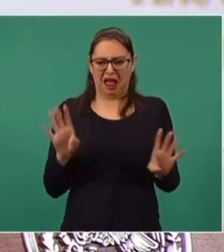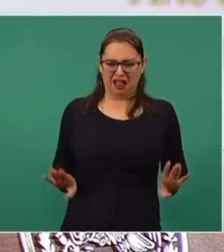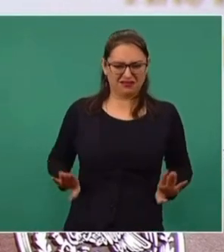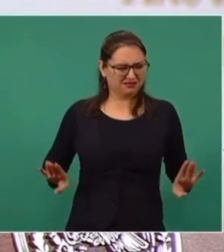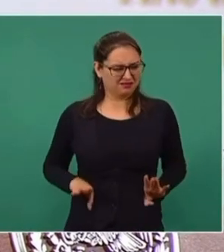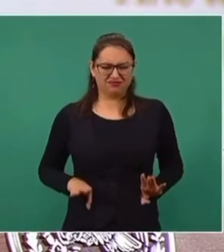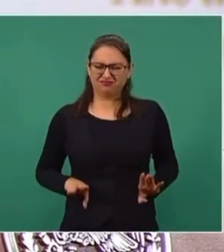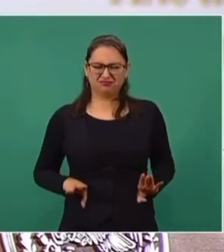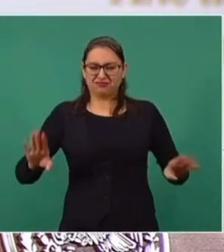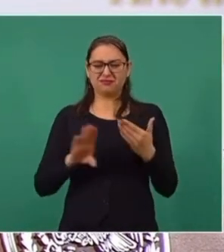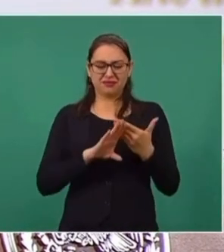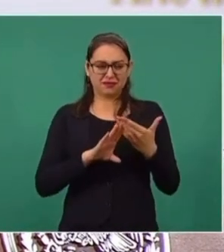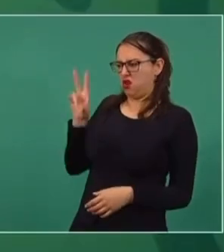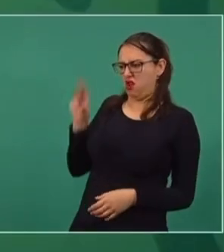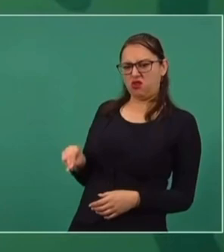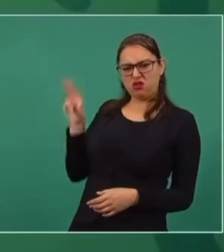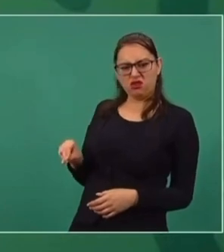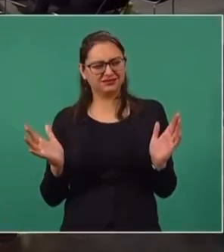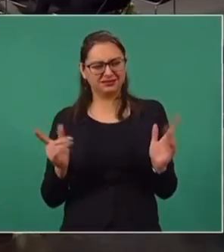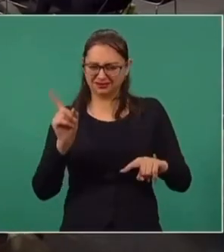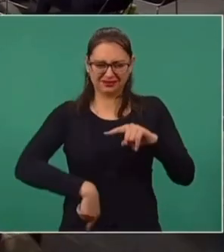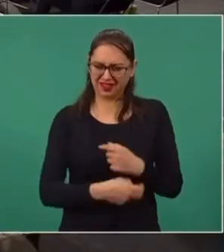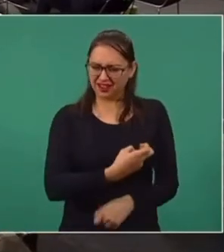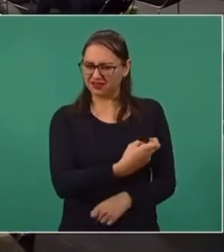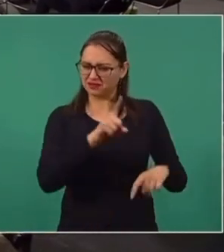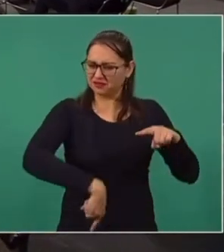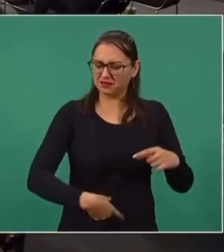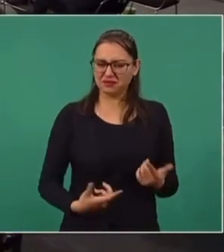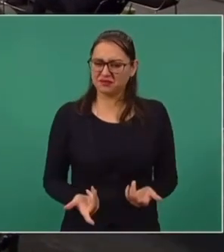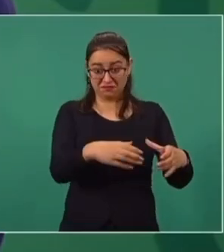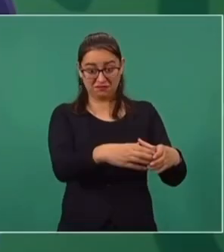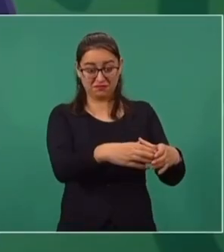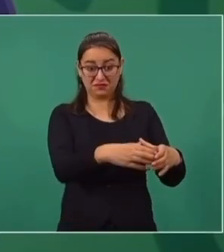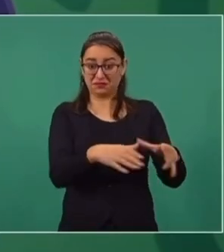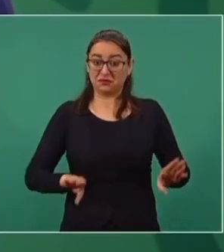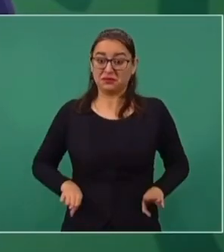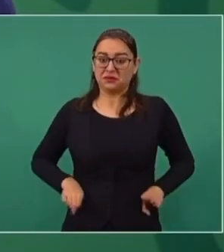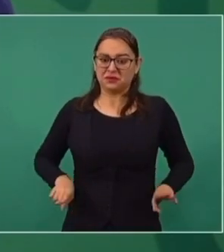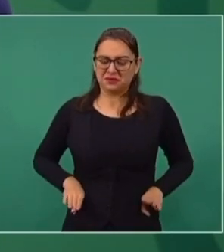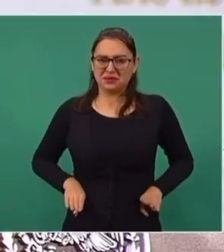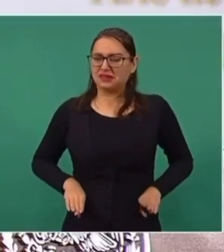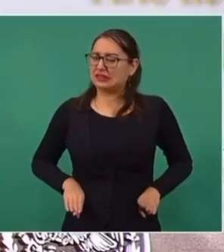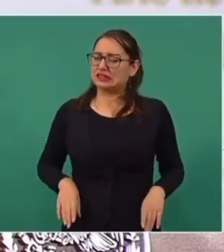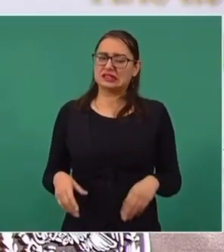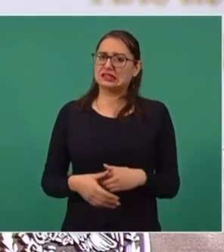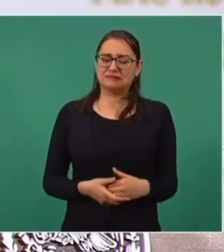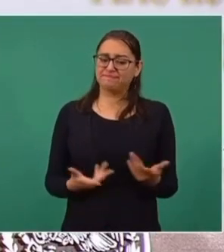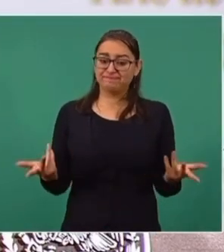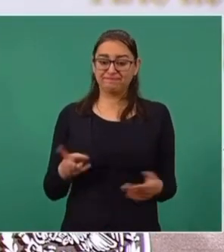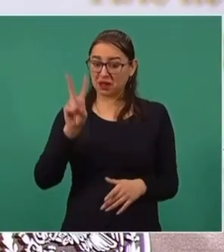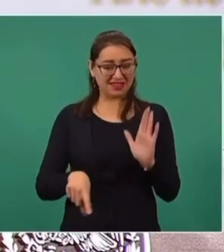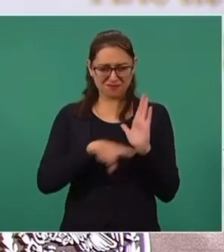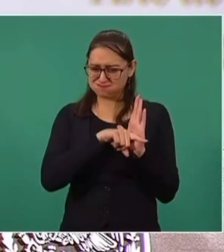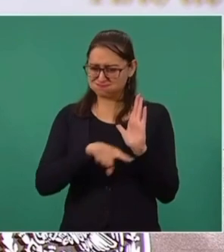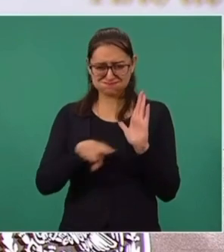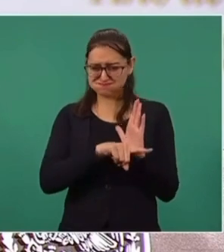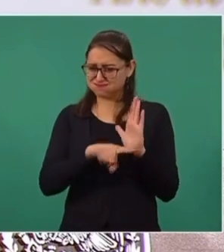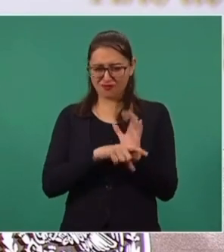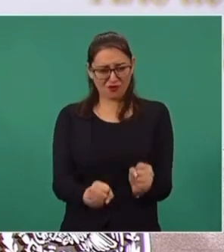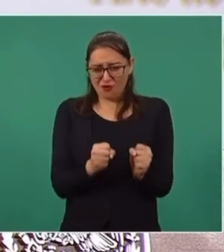de rechazar todo. Llegaron a una situación muy negativa.